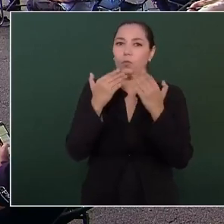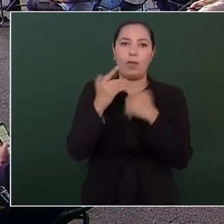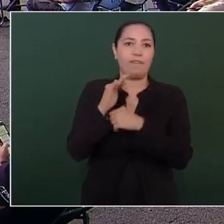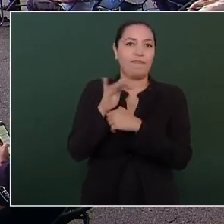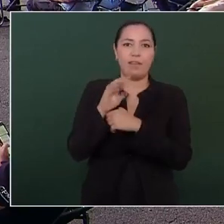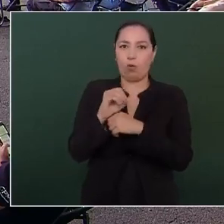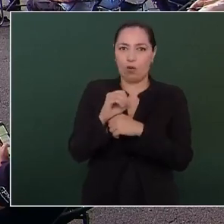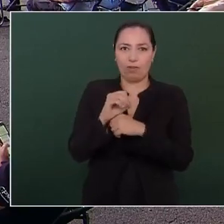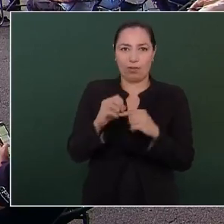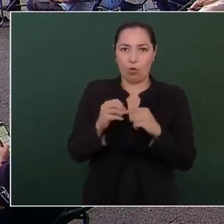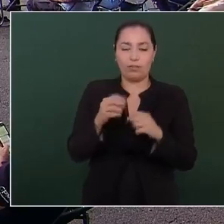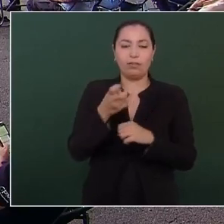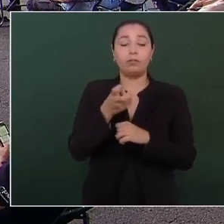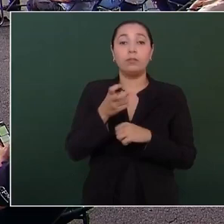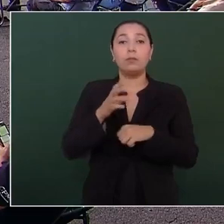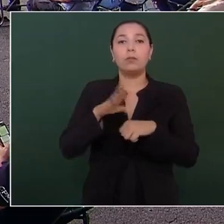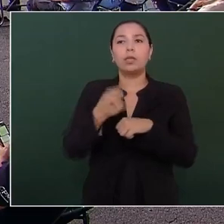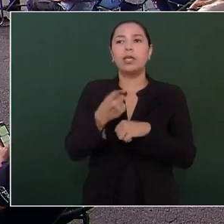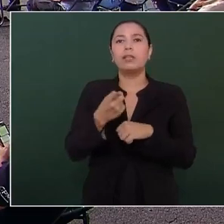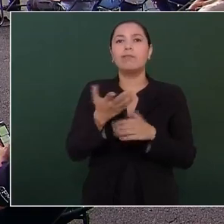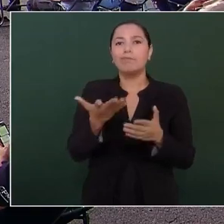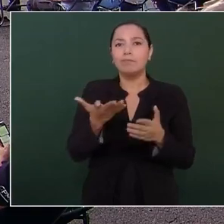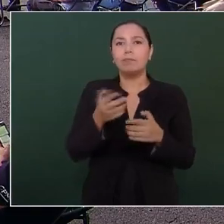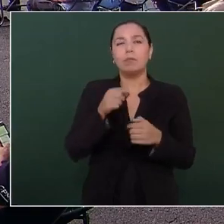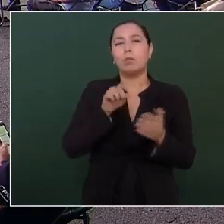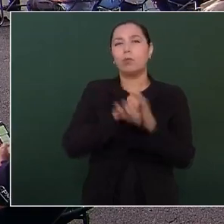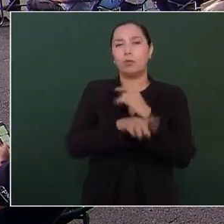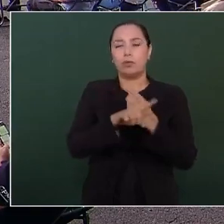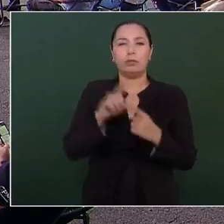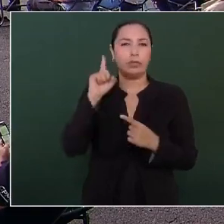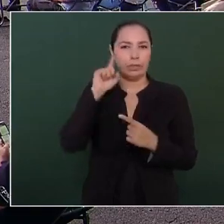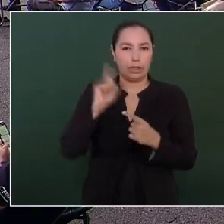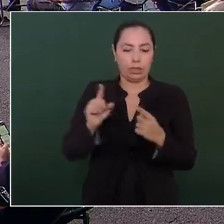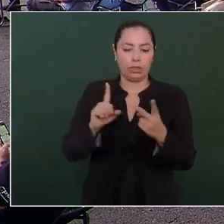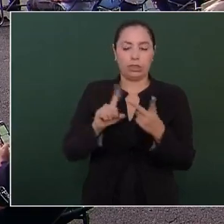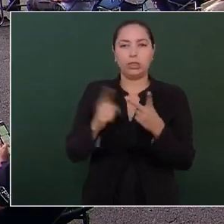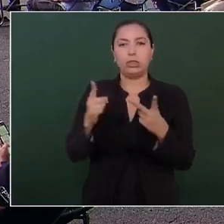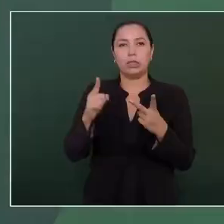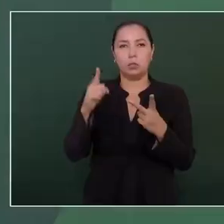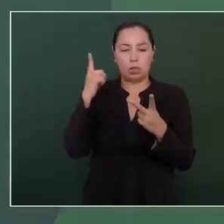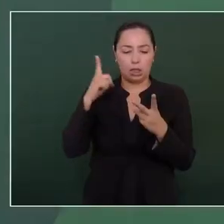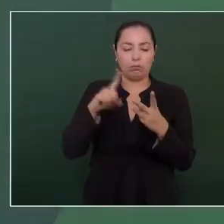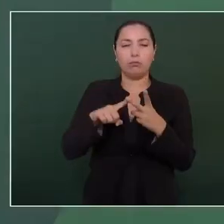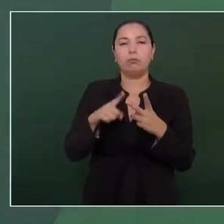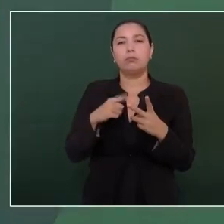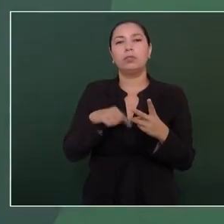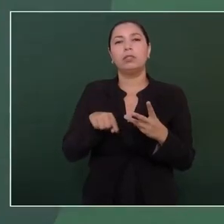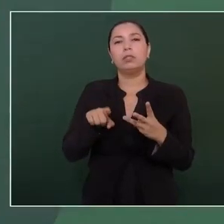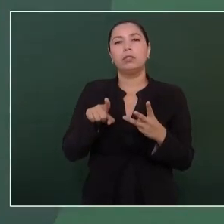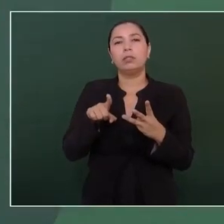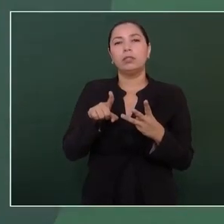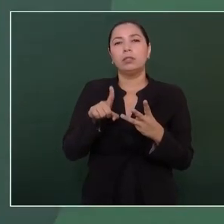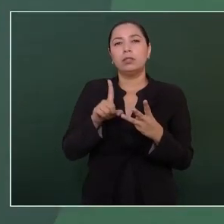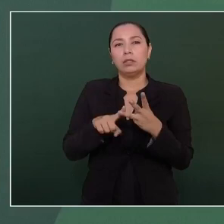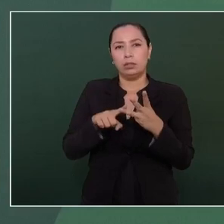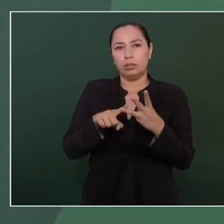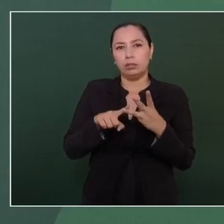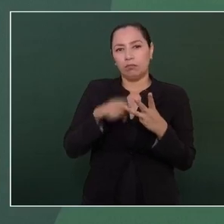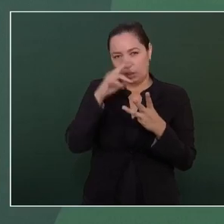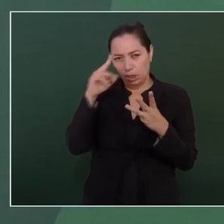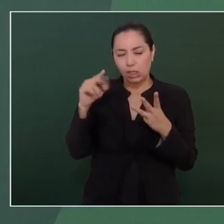Se produce frijol en Zacatecas, en Durango, en